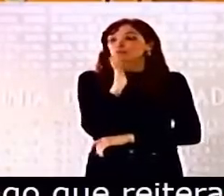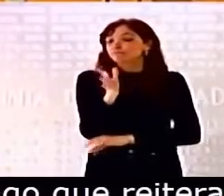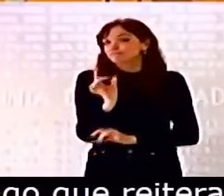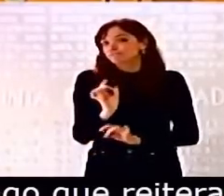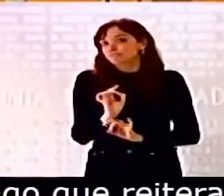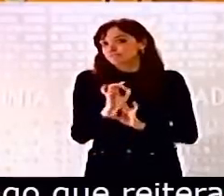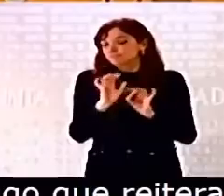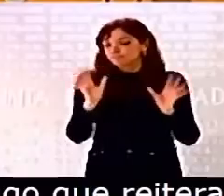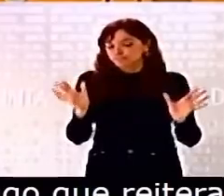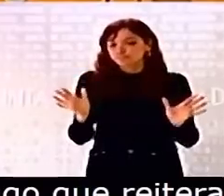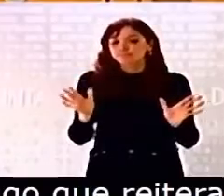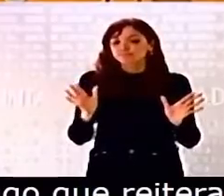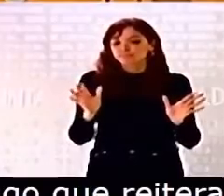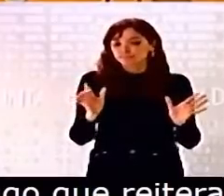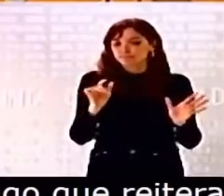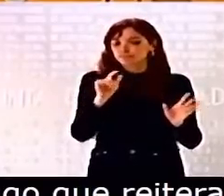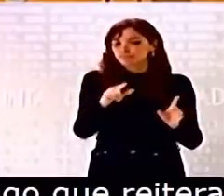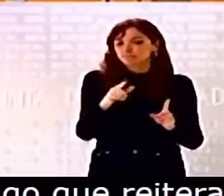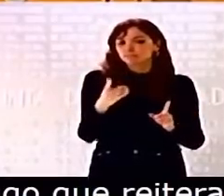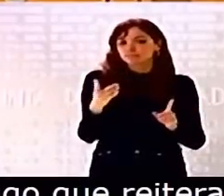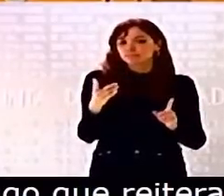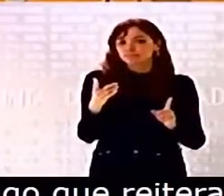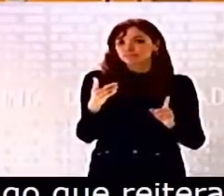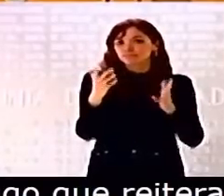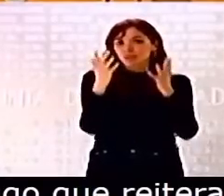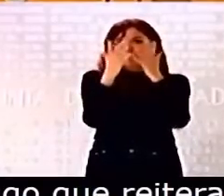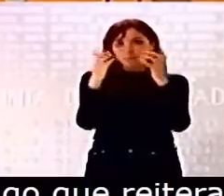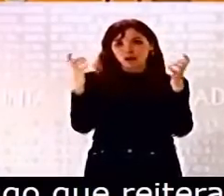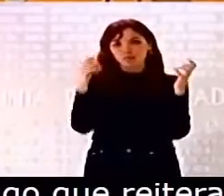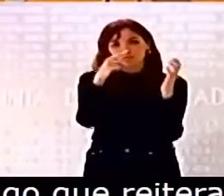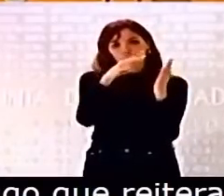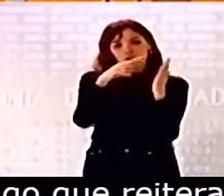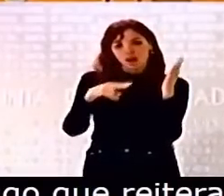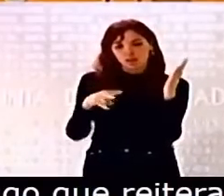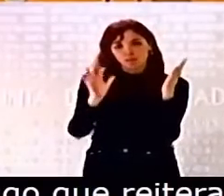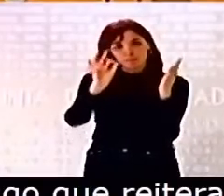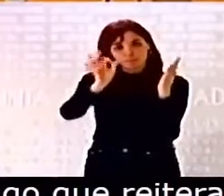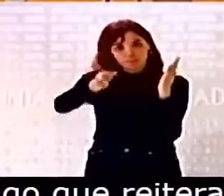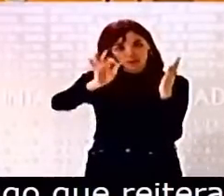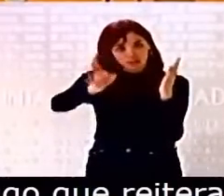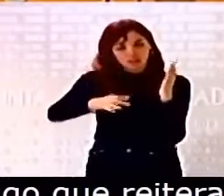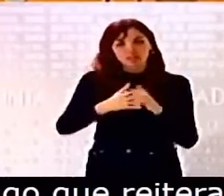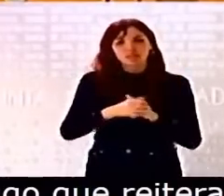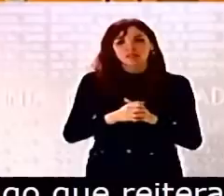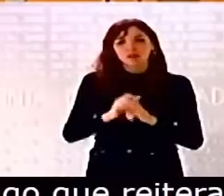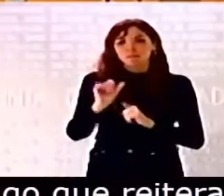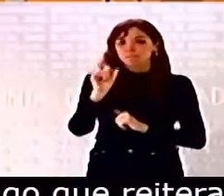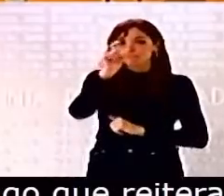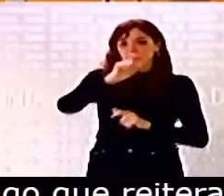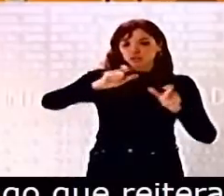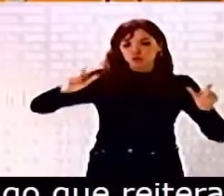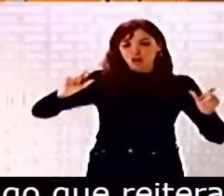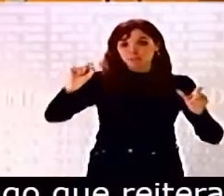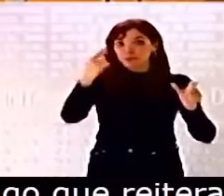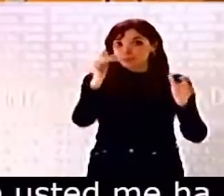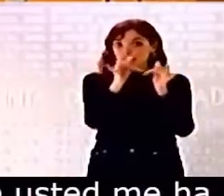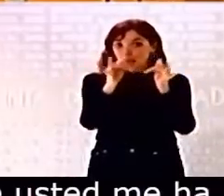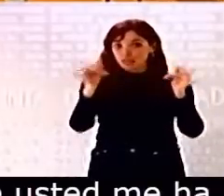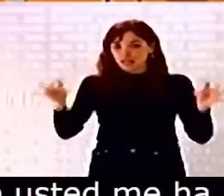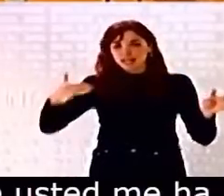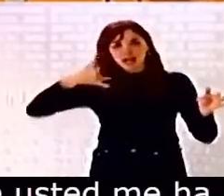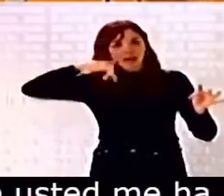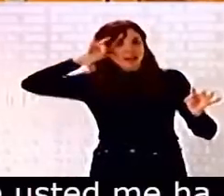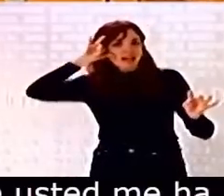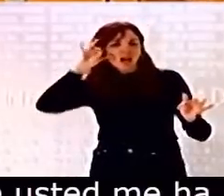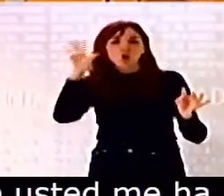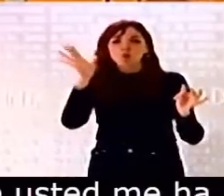evidentemente, así es el párrafo que usted me ha leído. Personal de primera línea que tiene mayor riesgo de exposición por llevar a cabo